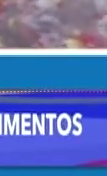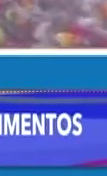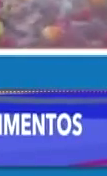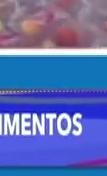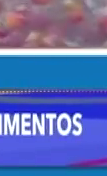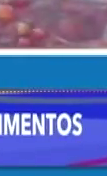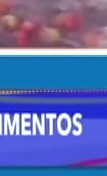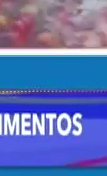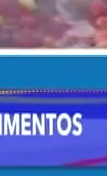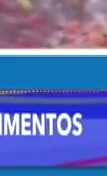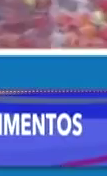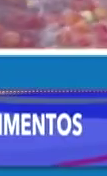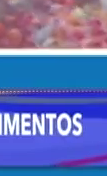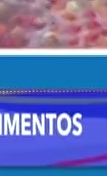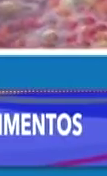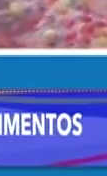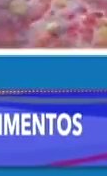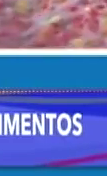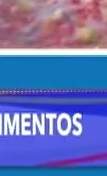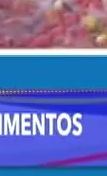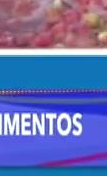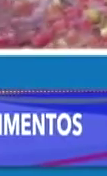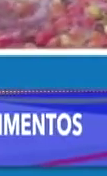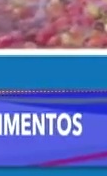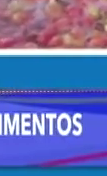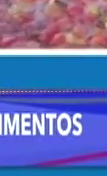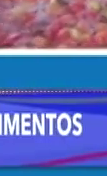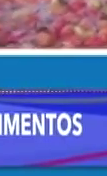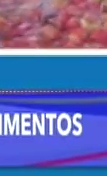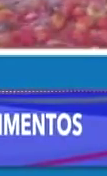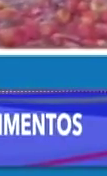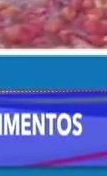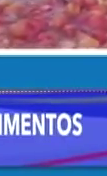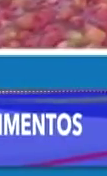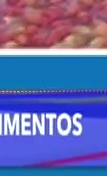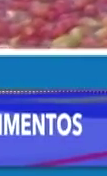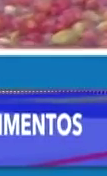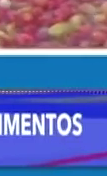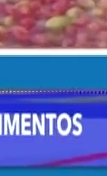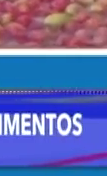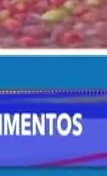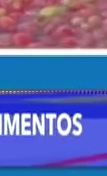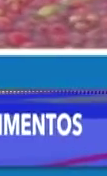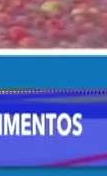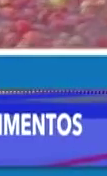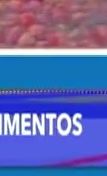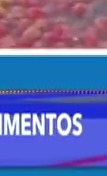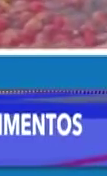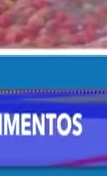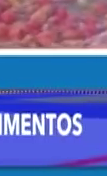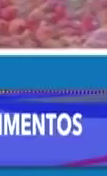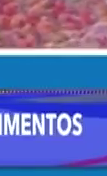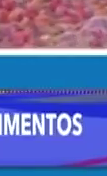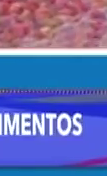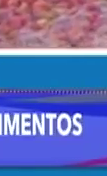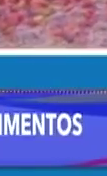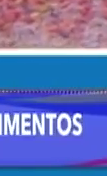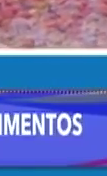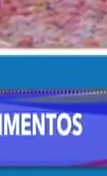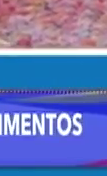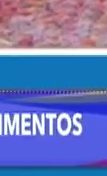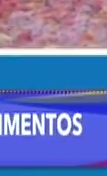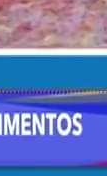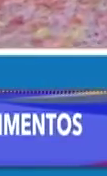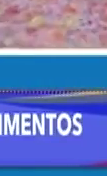la distribución de la riqueza de manera justa y equitativa el socialismo bolivariano del objetivo con la creación